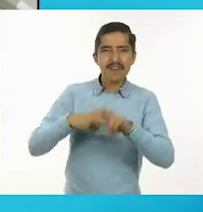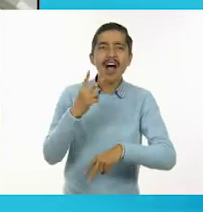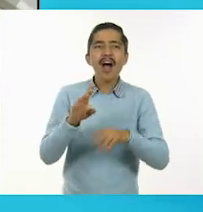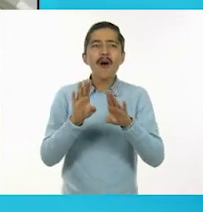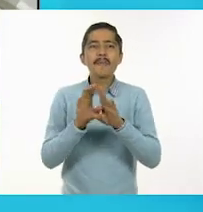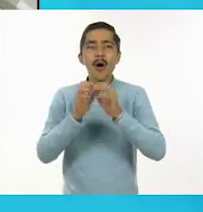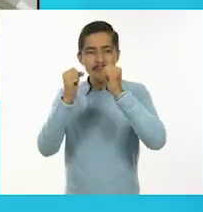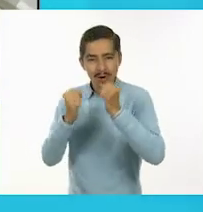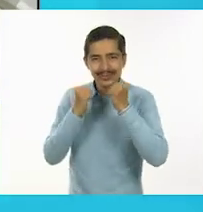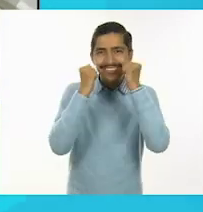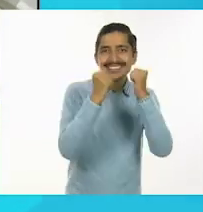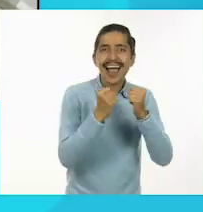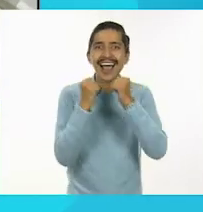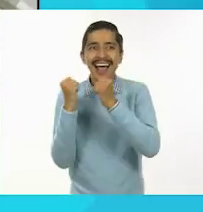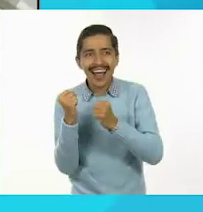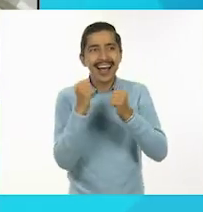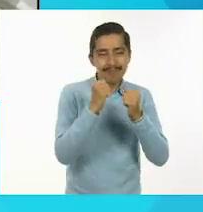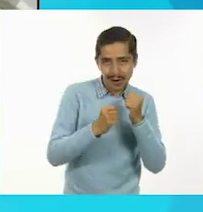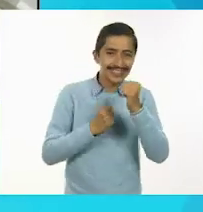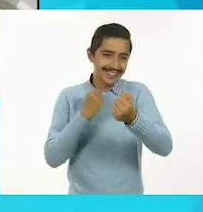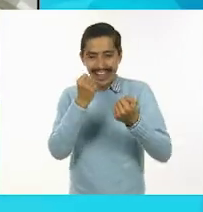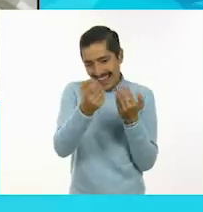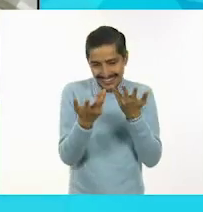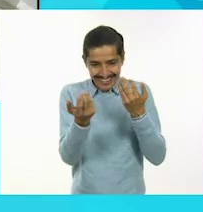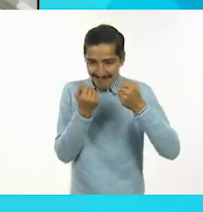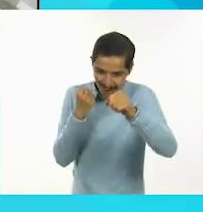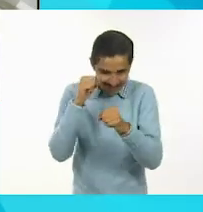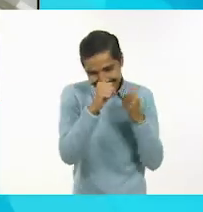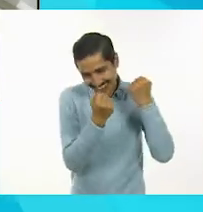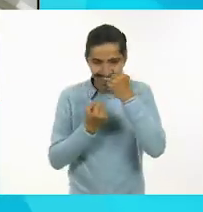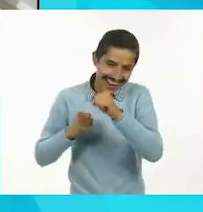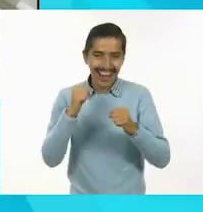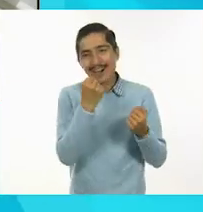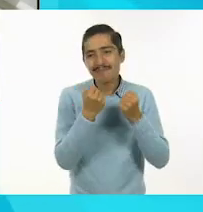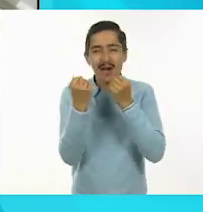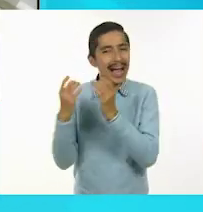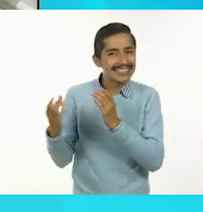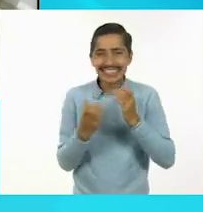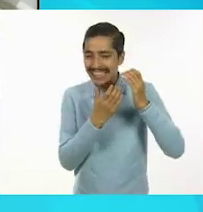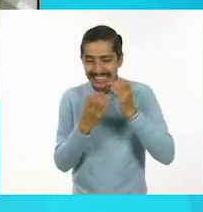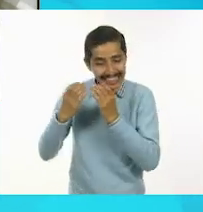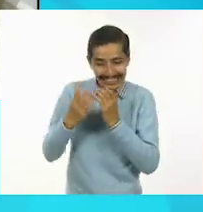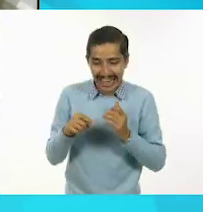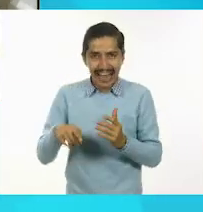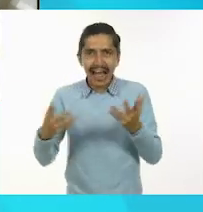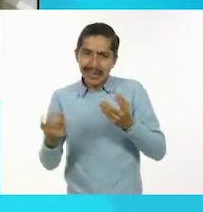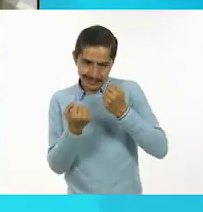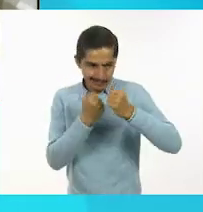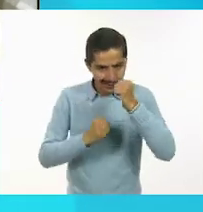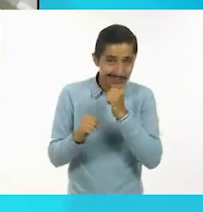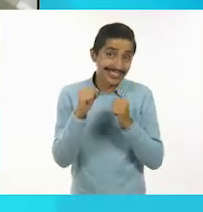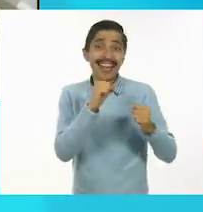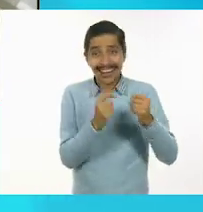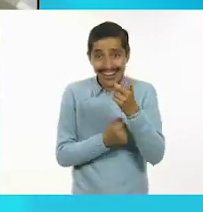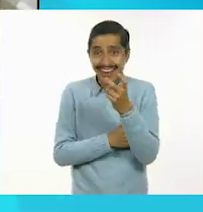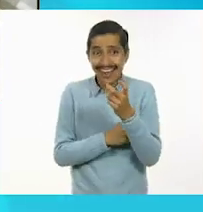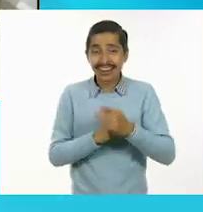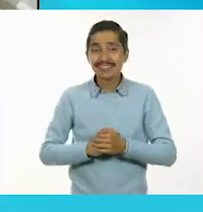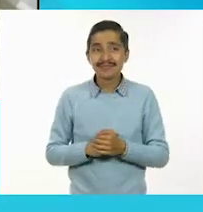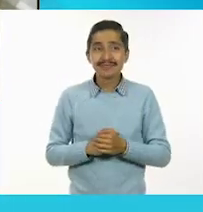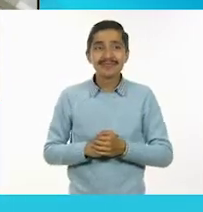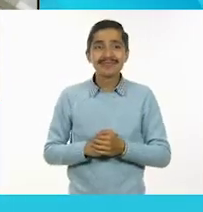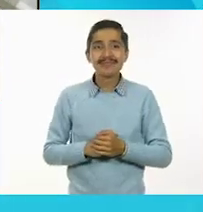se fue a boxear. Boxea, boxea, boxea la sandía. Boxea, boxea, boxea la